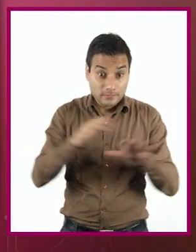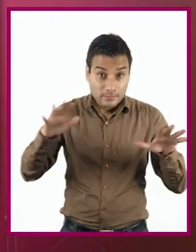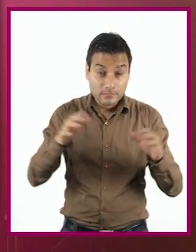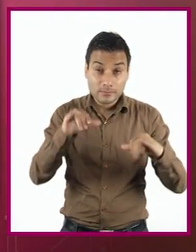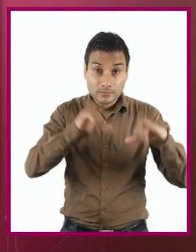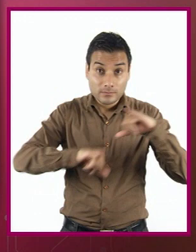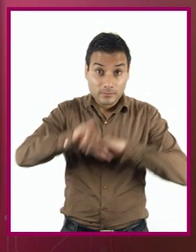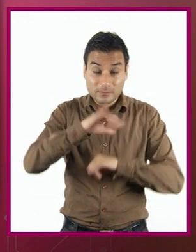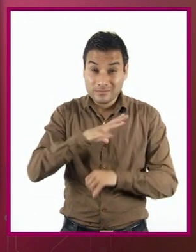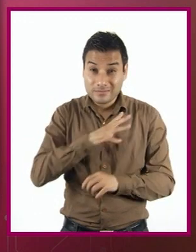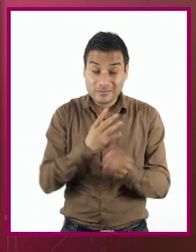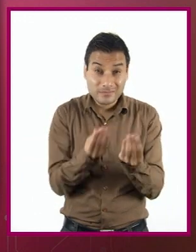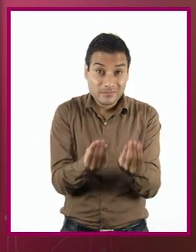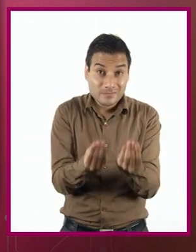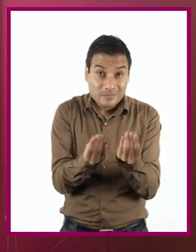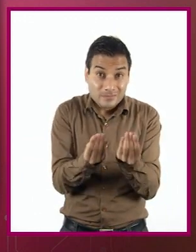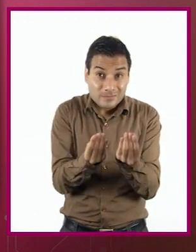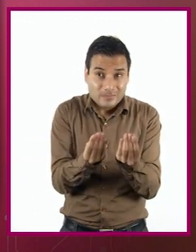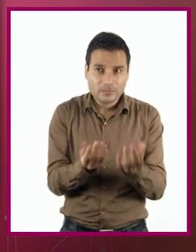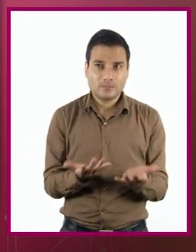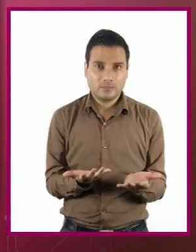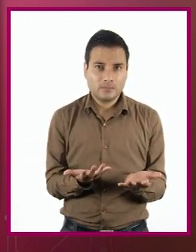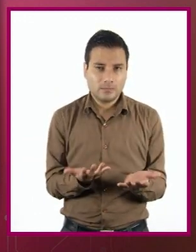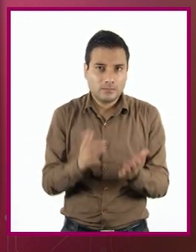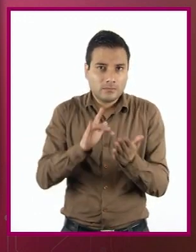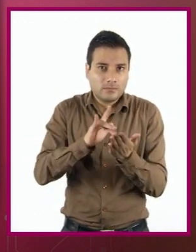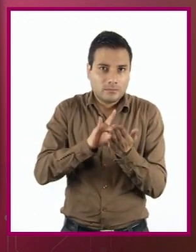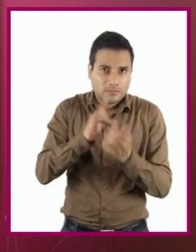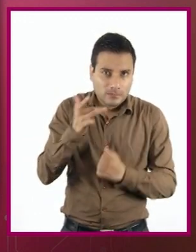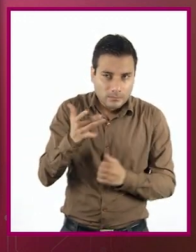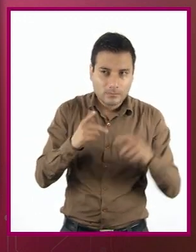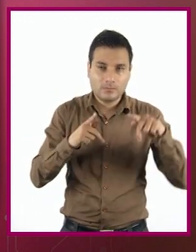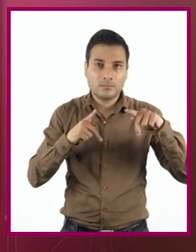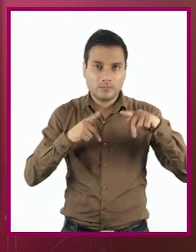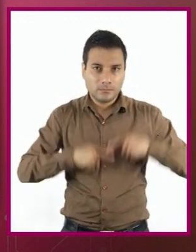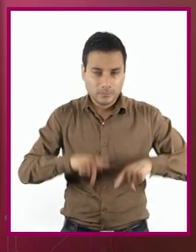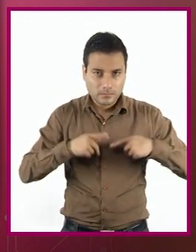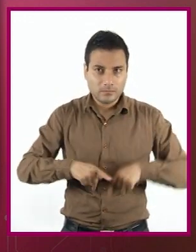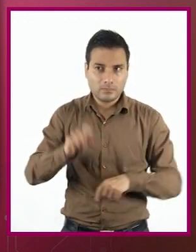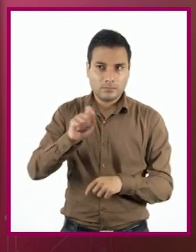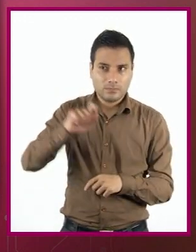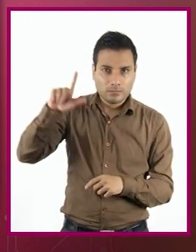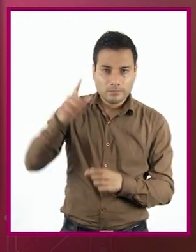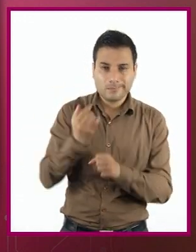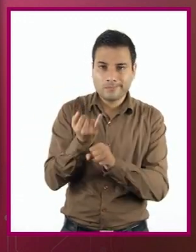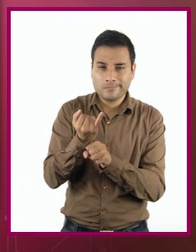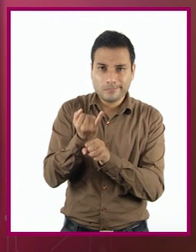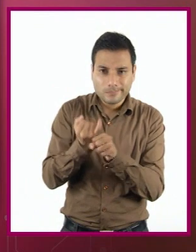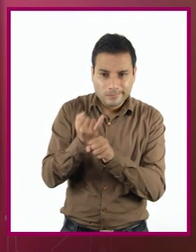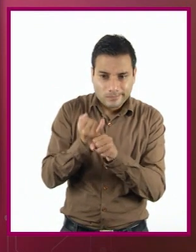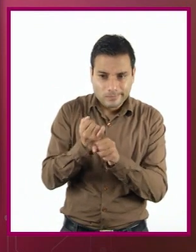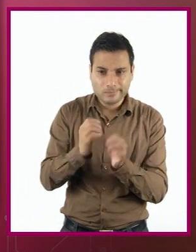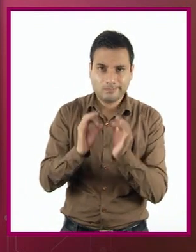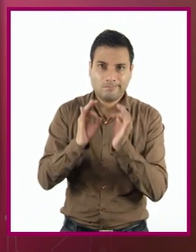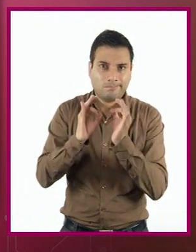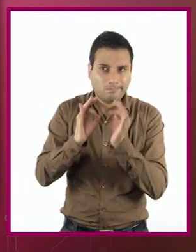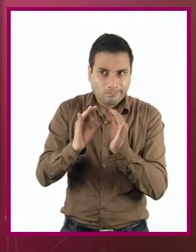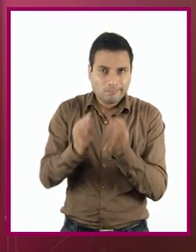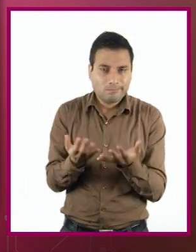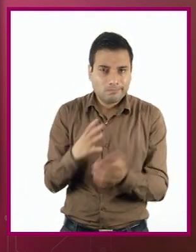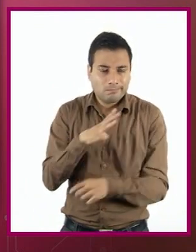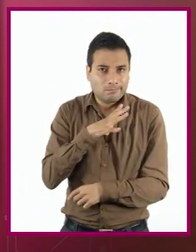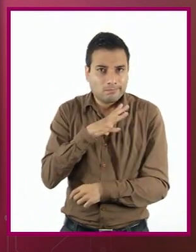científica, que es producto de estudios planeados y controlados y cuyos datos son corroborables y